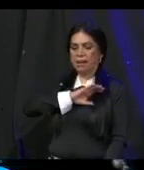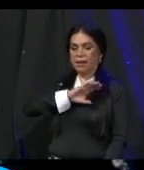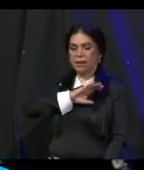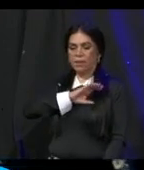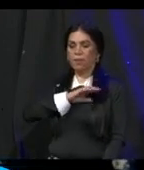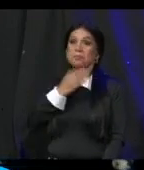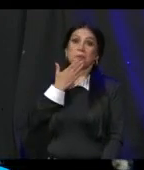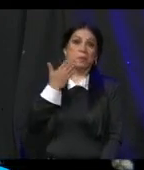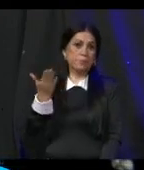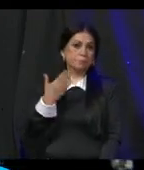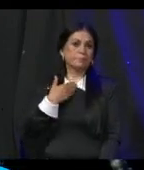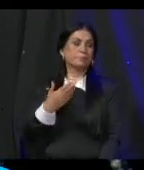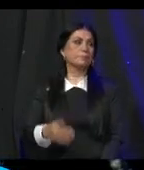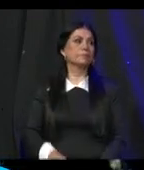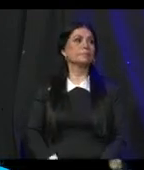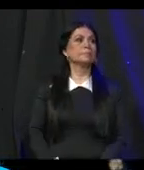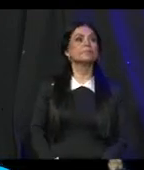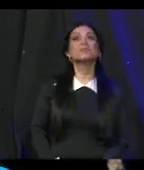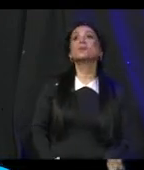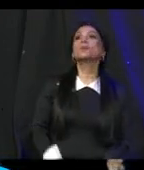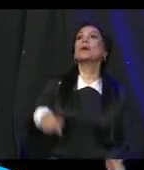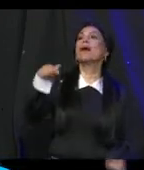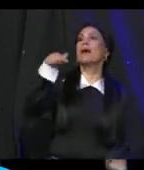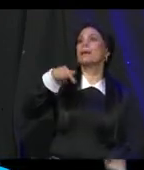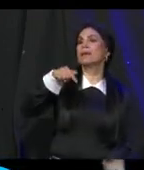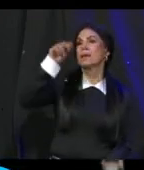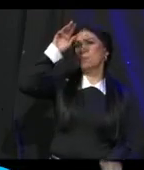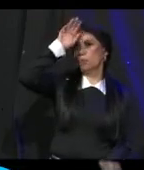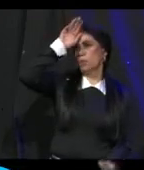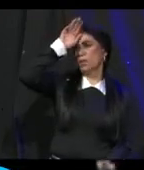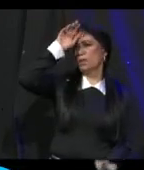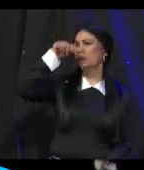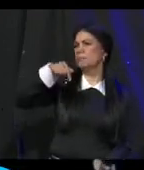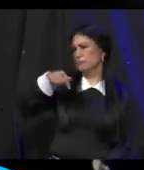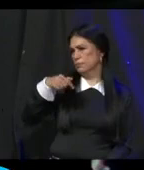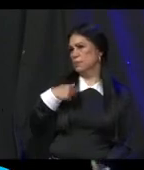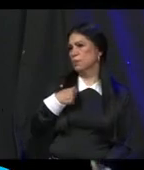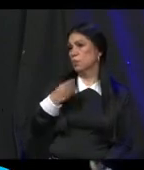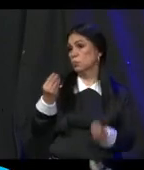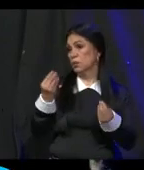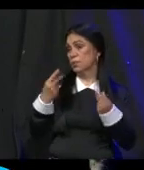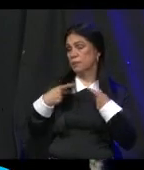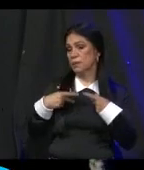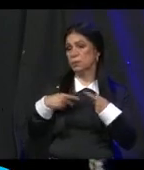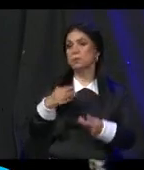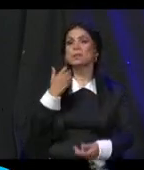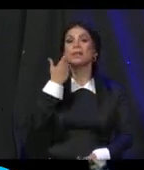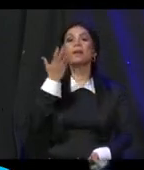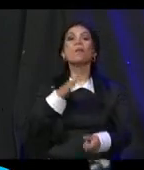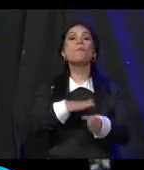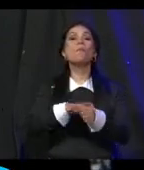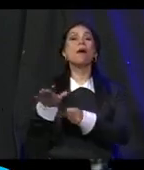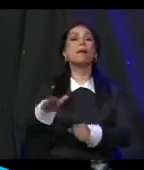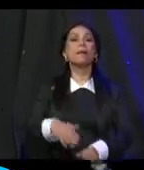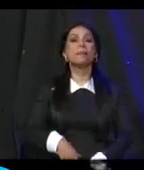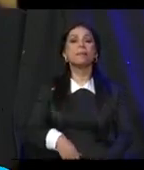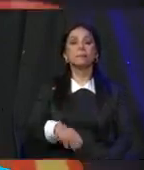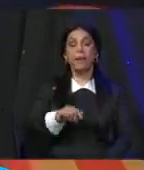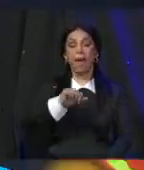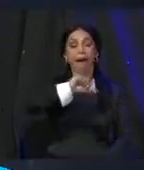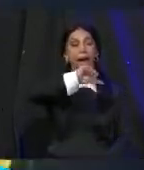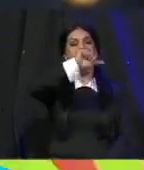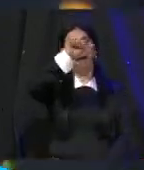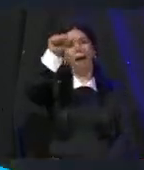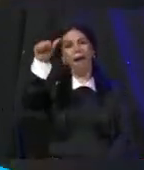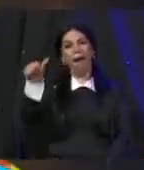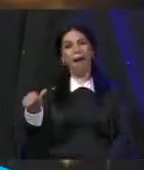vamos dándole. Y luego después, bueno, aquí en Monterrey, después del Pabellón, pues también se quedó mucha gente fuera, pues dijimos, sigue la Arena Monterrey. Ándale. Y